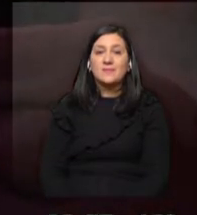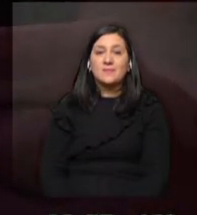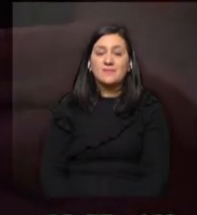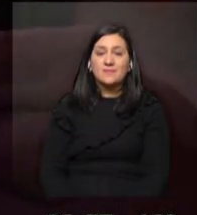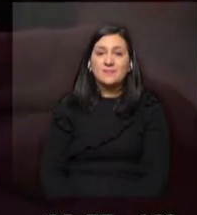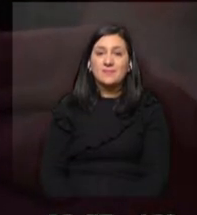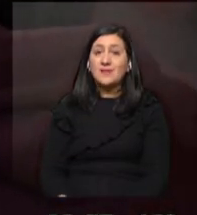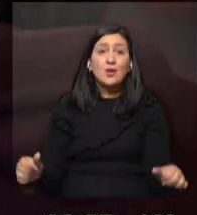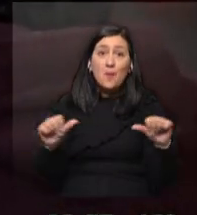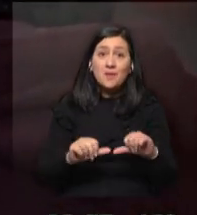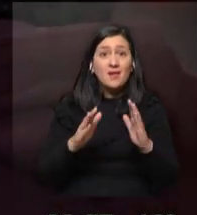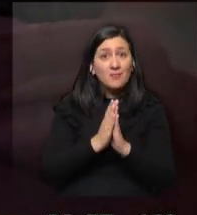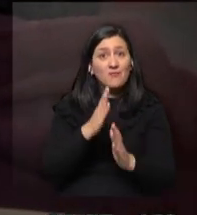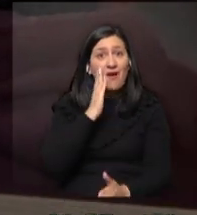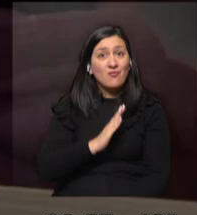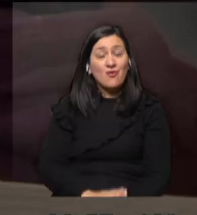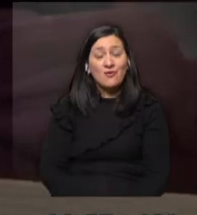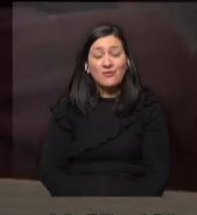No lo hagas perder, JP.